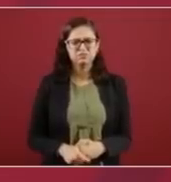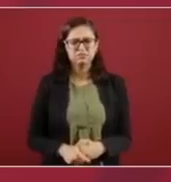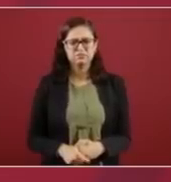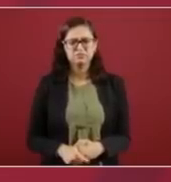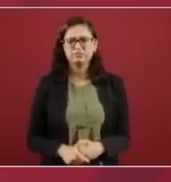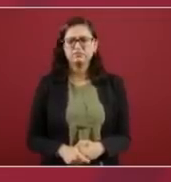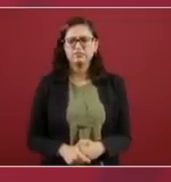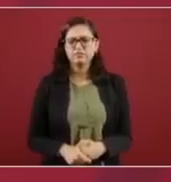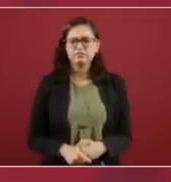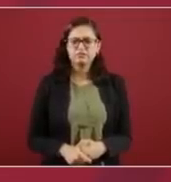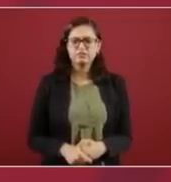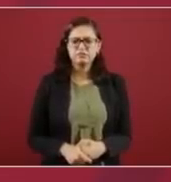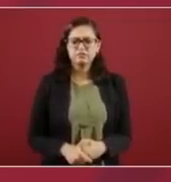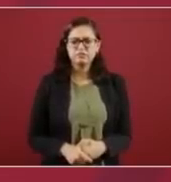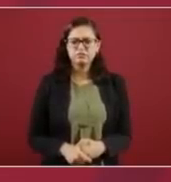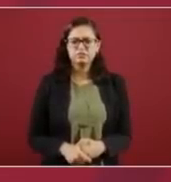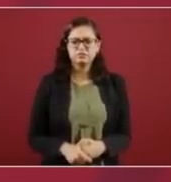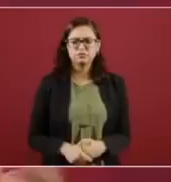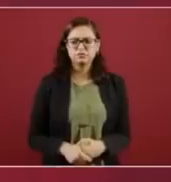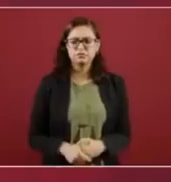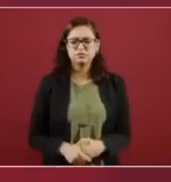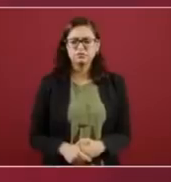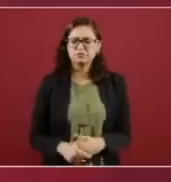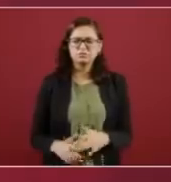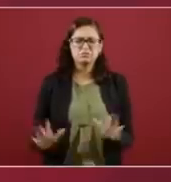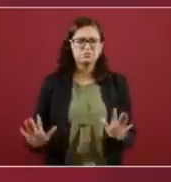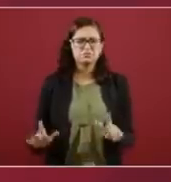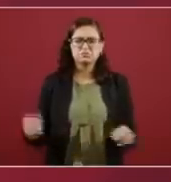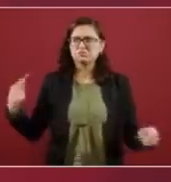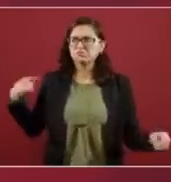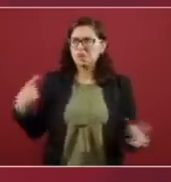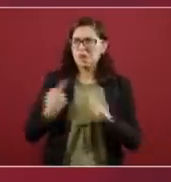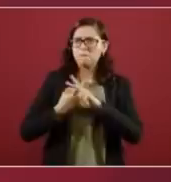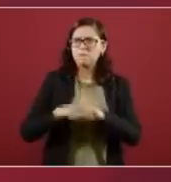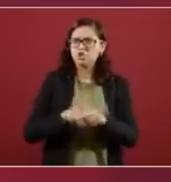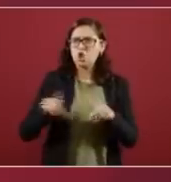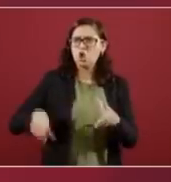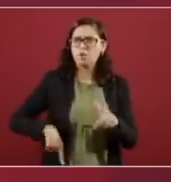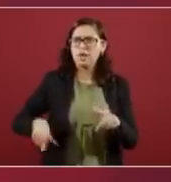durante el tiempo que llevamos en el gobierno